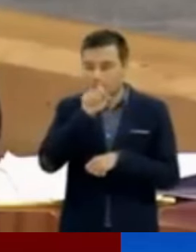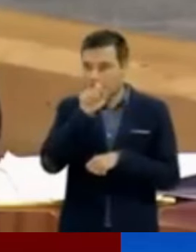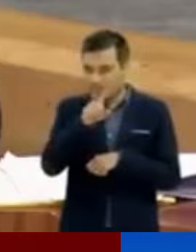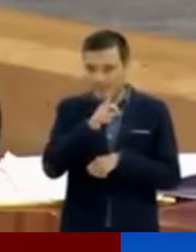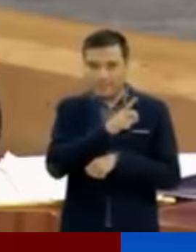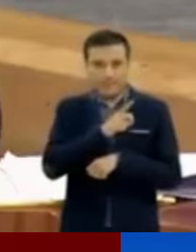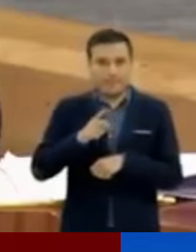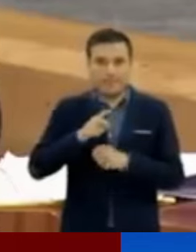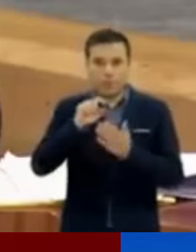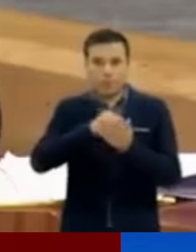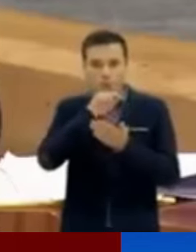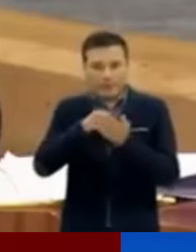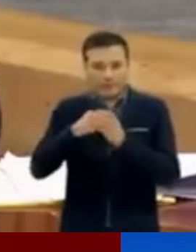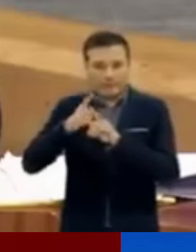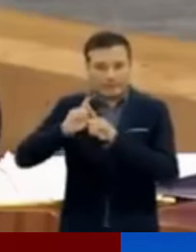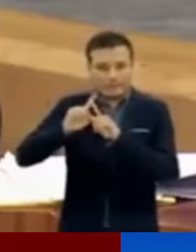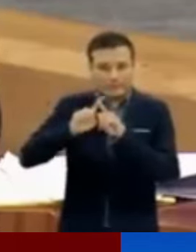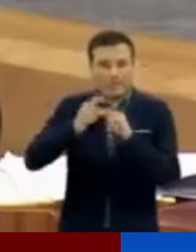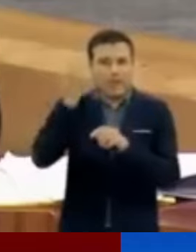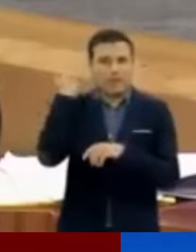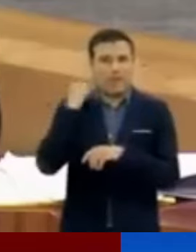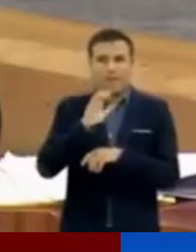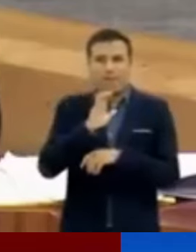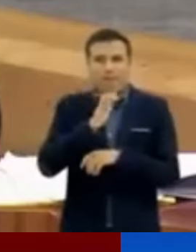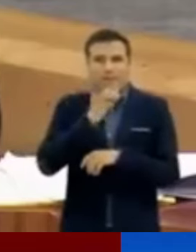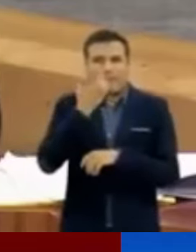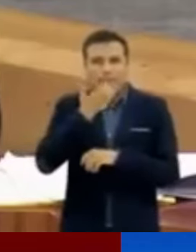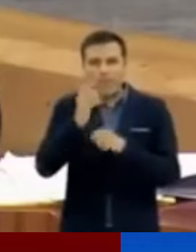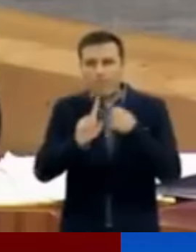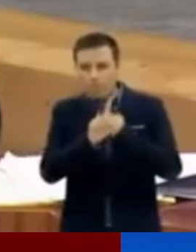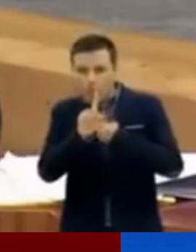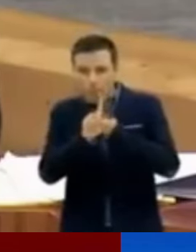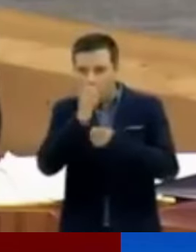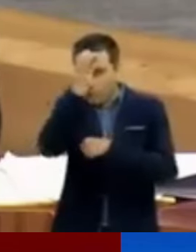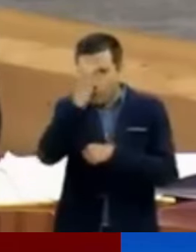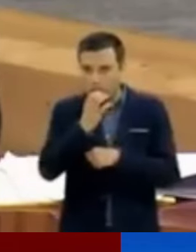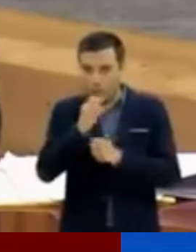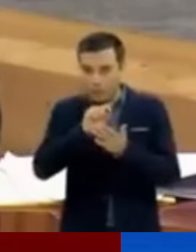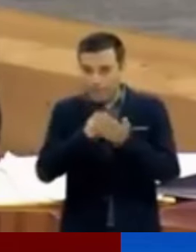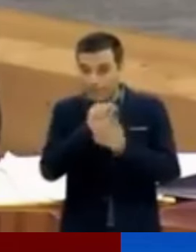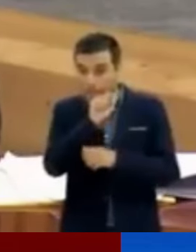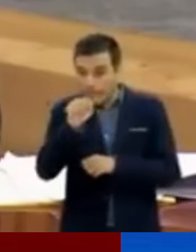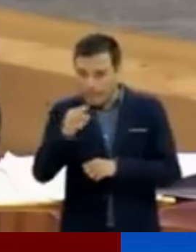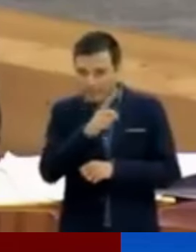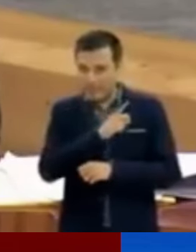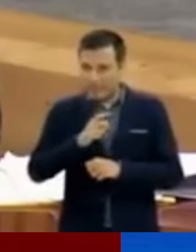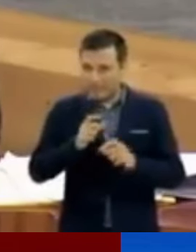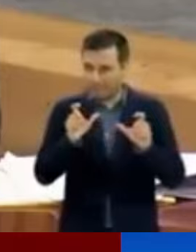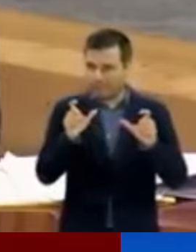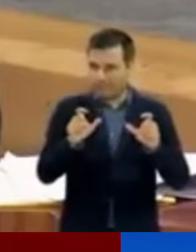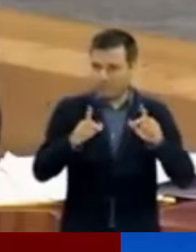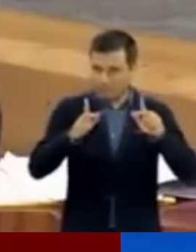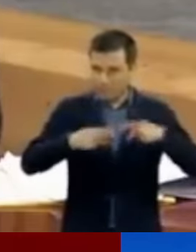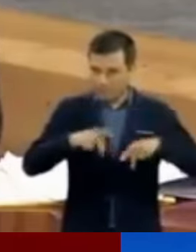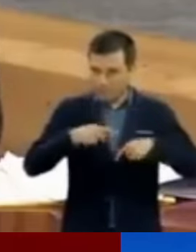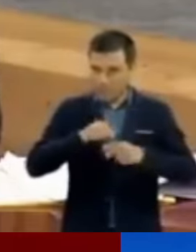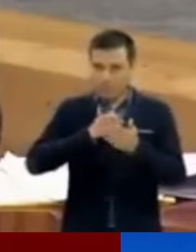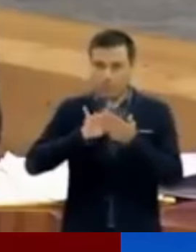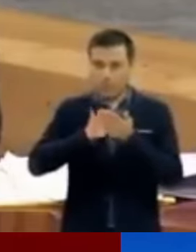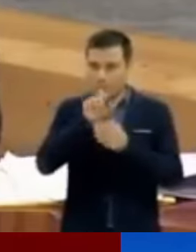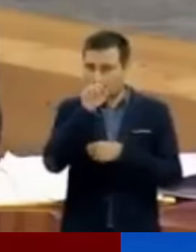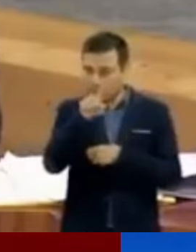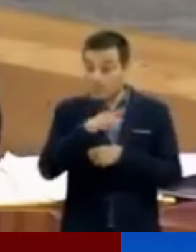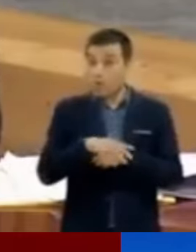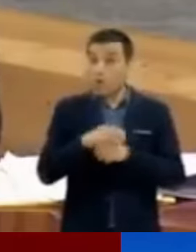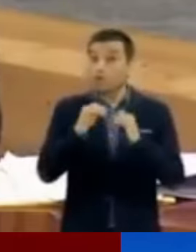monitoreo territorial donde históricamente se han presentado mayores tensiones en Coahuila, para que la ciudadanía no se sienta sola y para que las instituciones